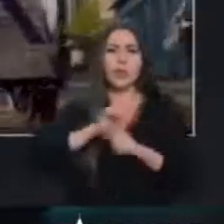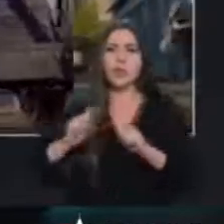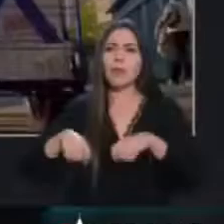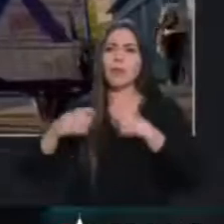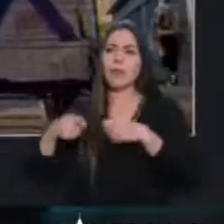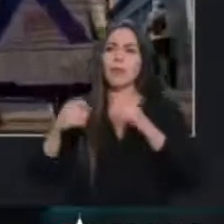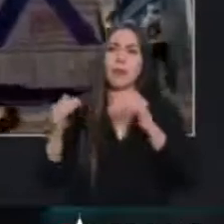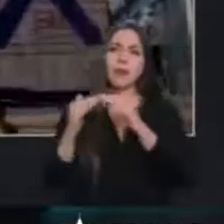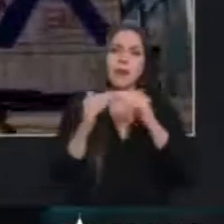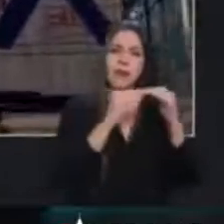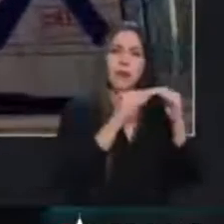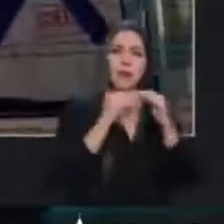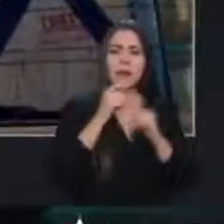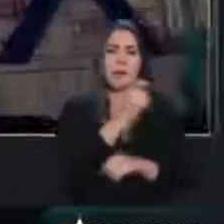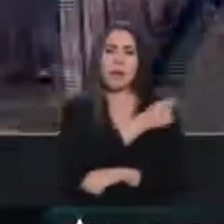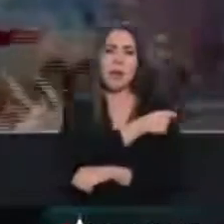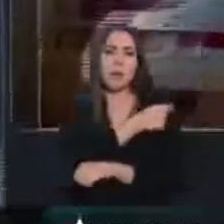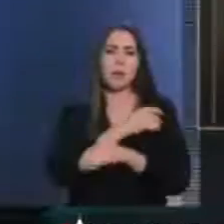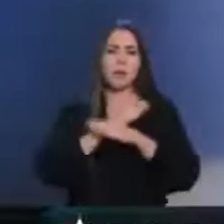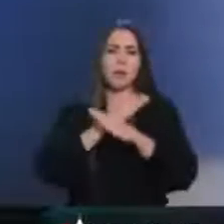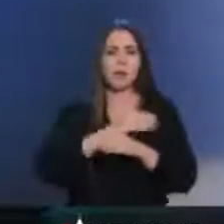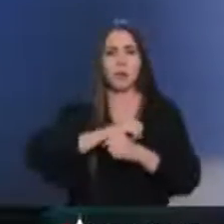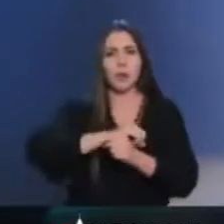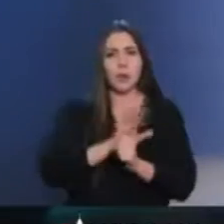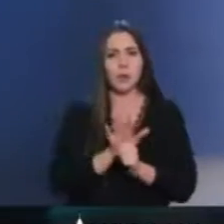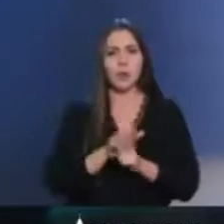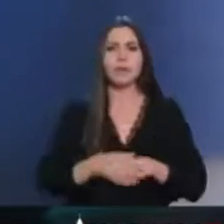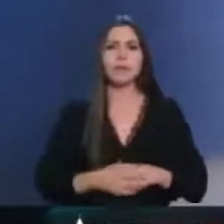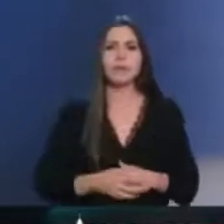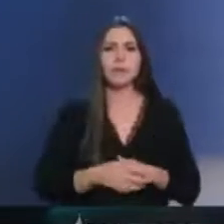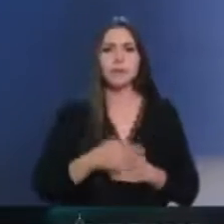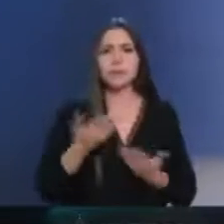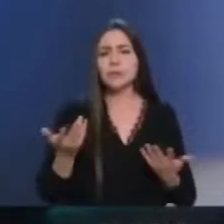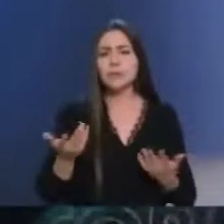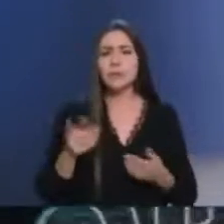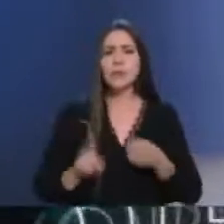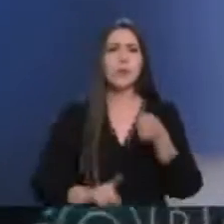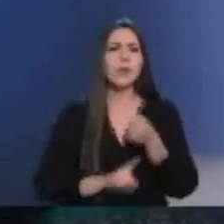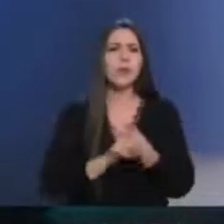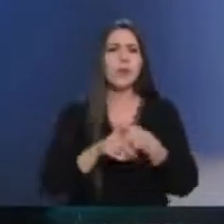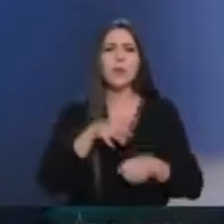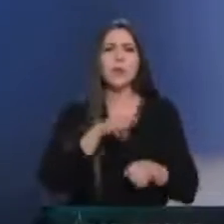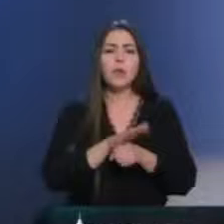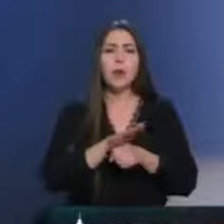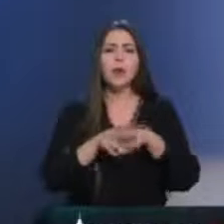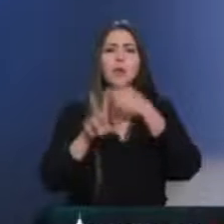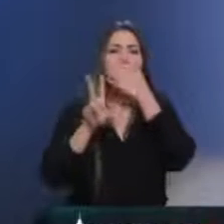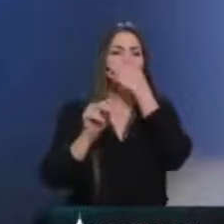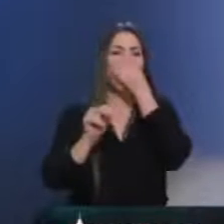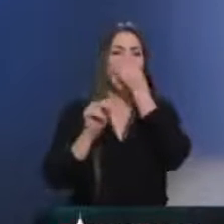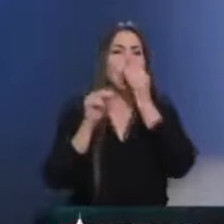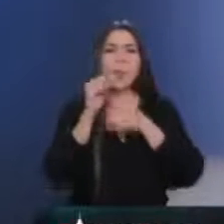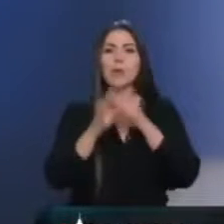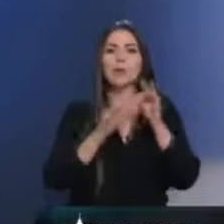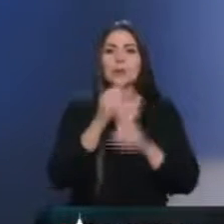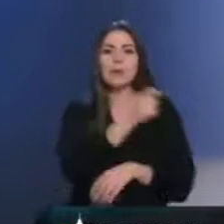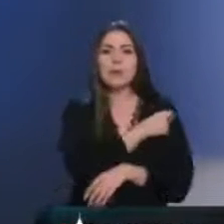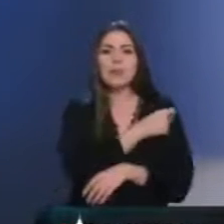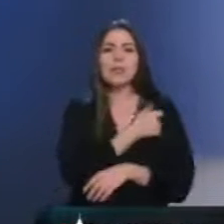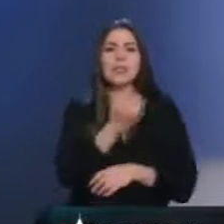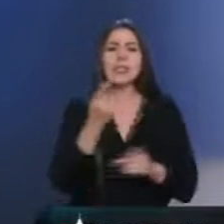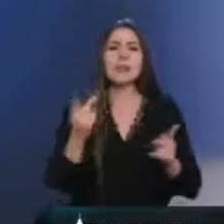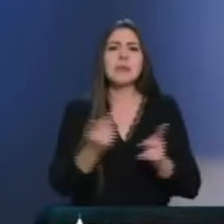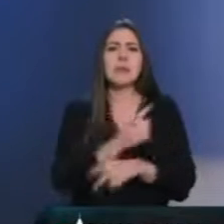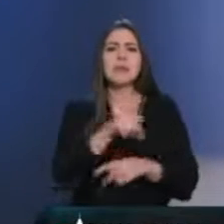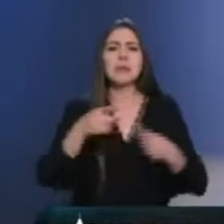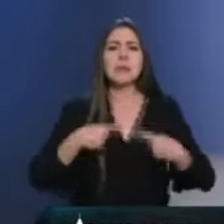forma equitativa a las vacunas anti-COVID. ¿Y cuáles son los riesgos de que no se dé esta situación? Y en contraparte, ¿cómo impacta el